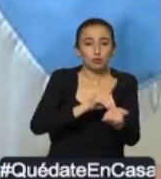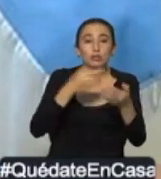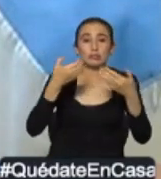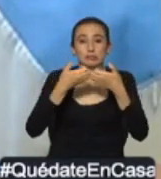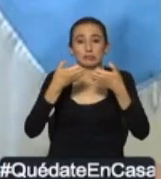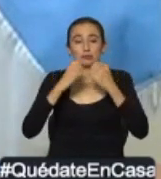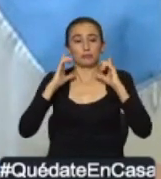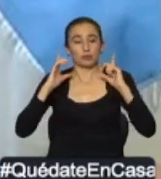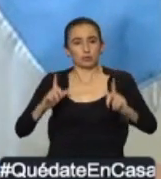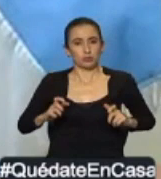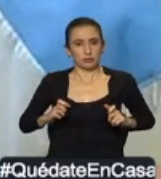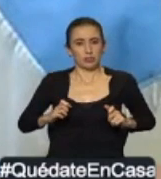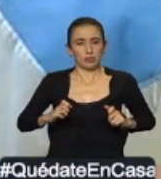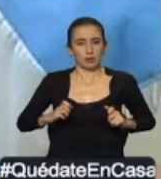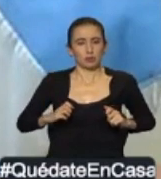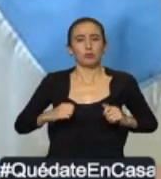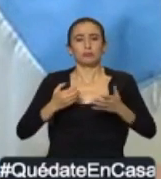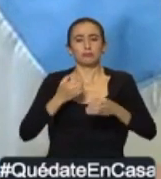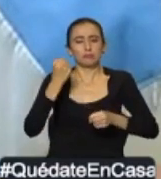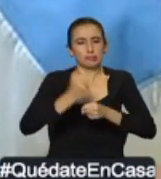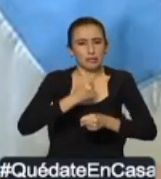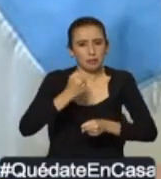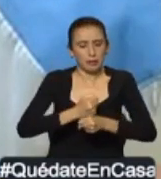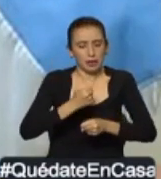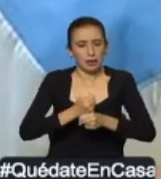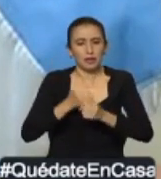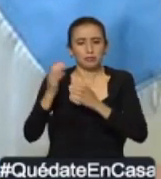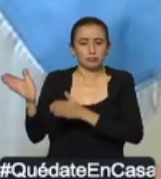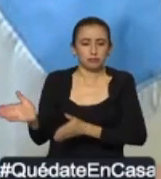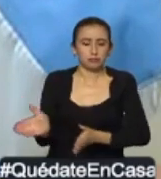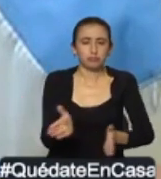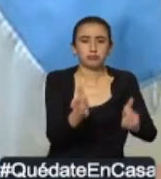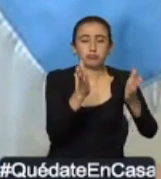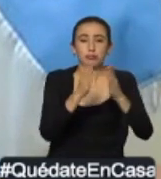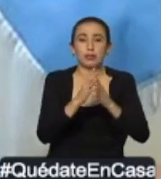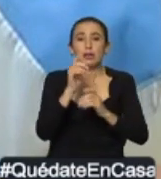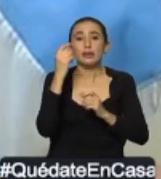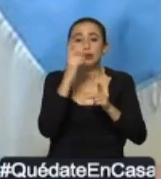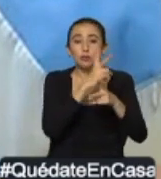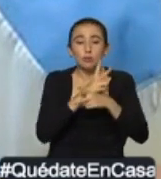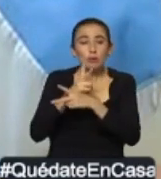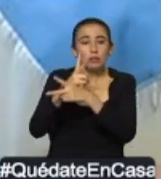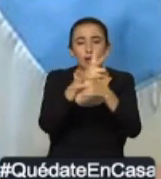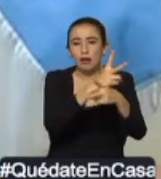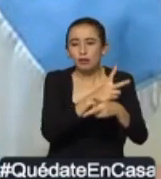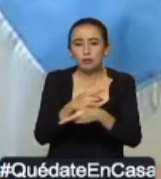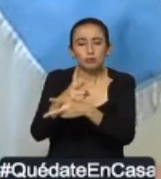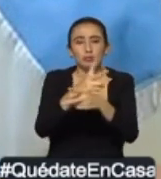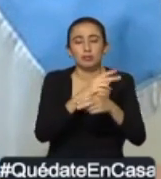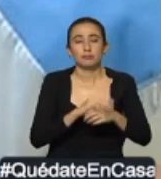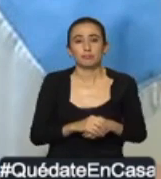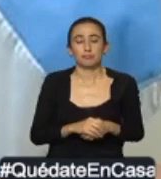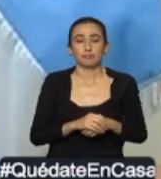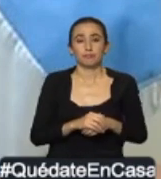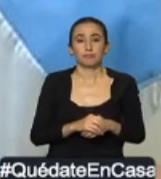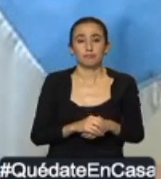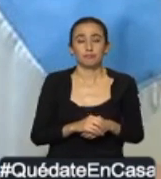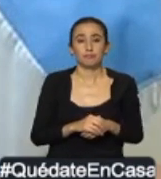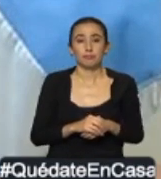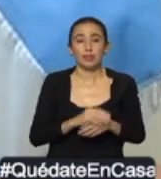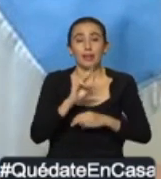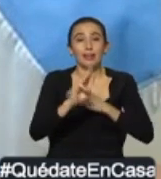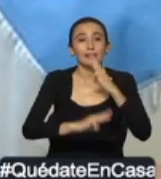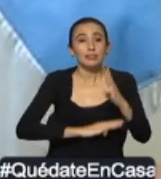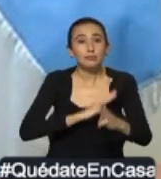entregan todo su esfuerzo y su propio bienestar al cuidado de la salud de sus pacientes no existe en el mundo un